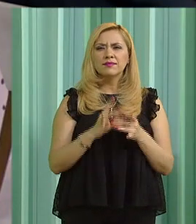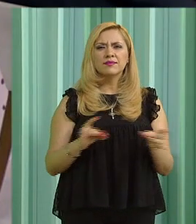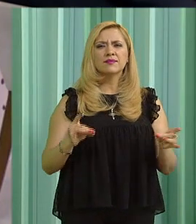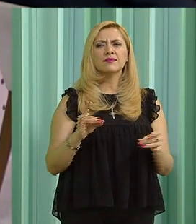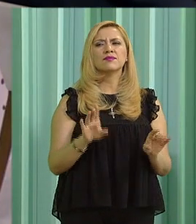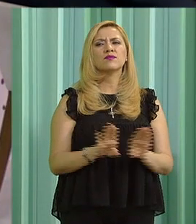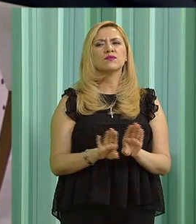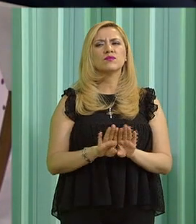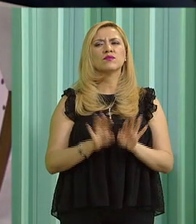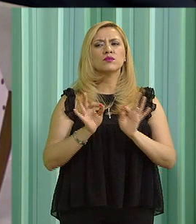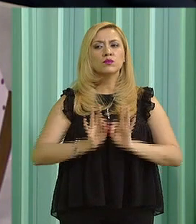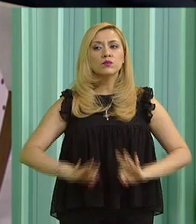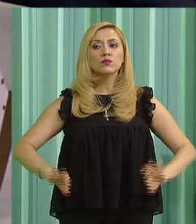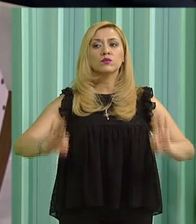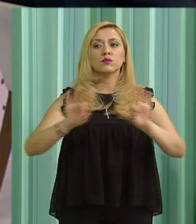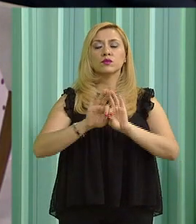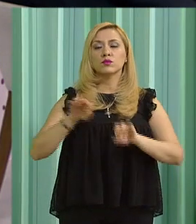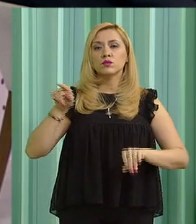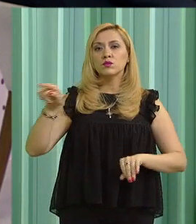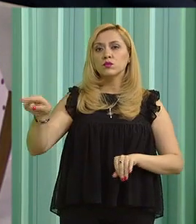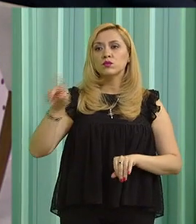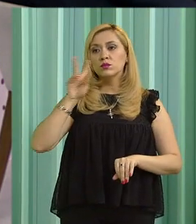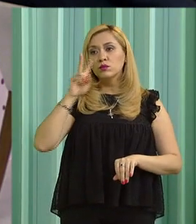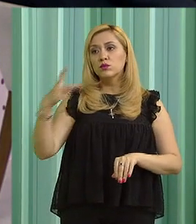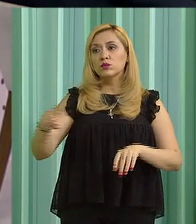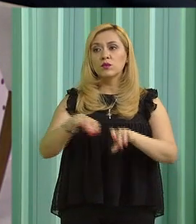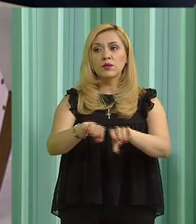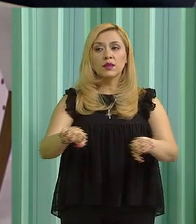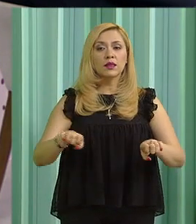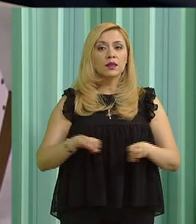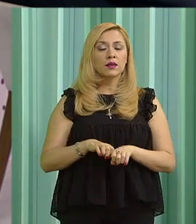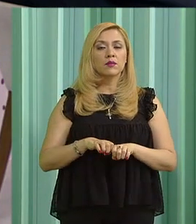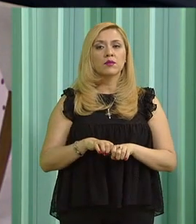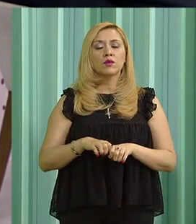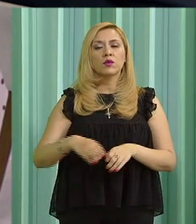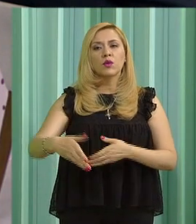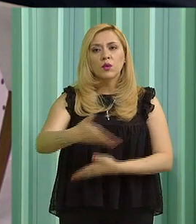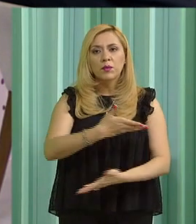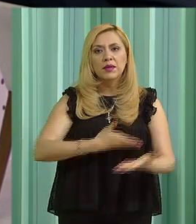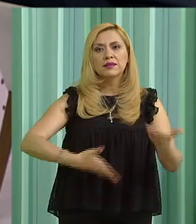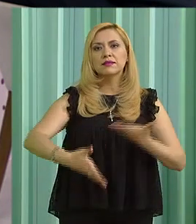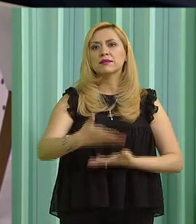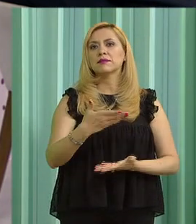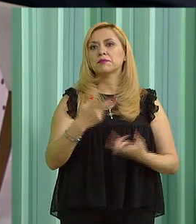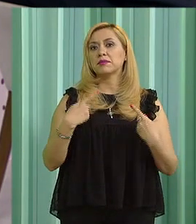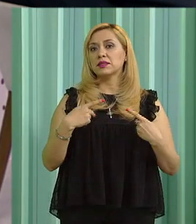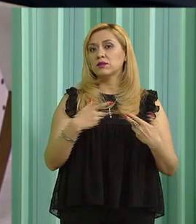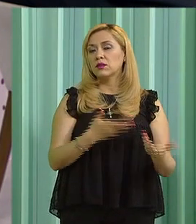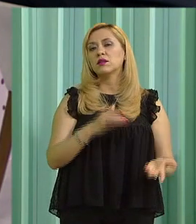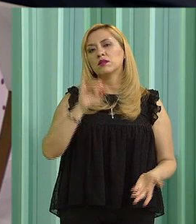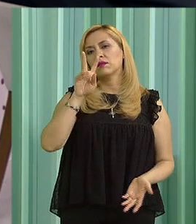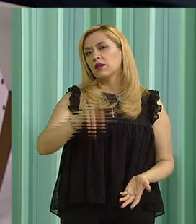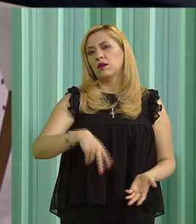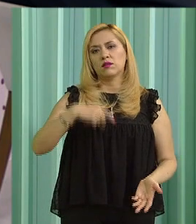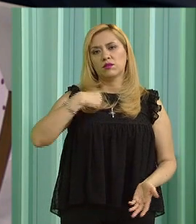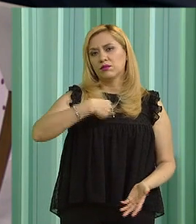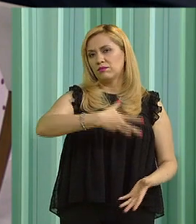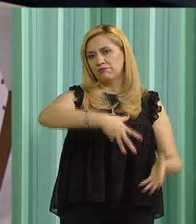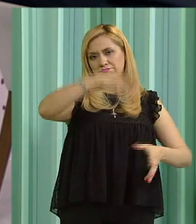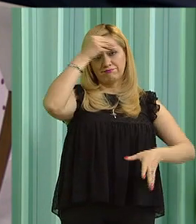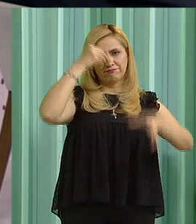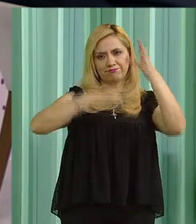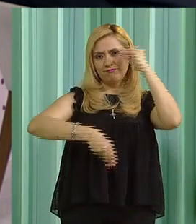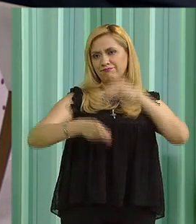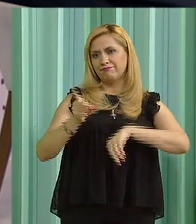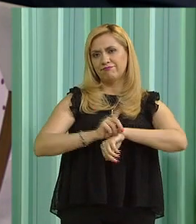esta importancia que tiene para ti y para el equipo de ACNUR, compartir con estas personas. Sí, bueno, aprendemos todo el tiempo.